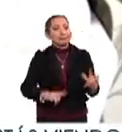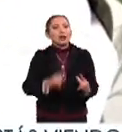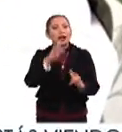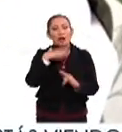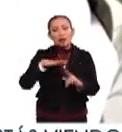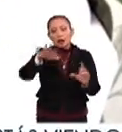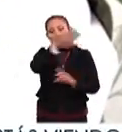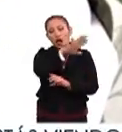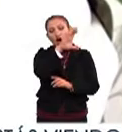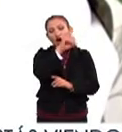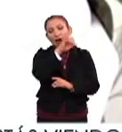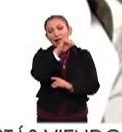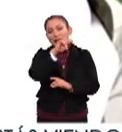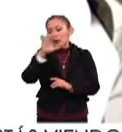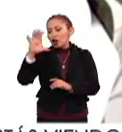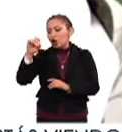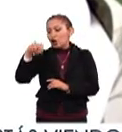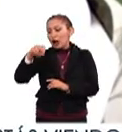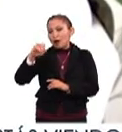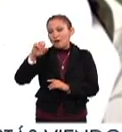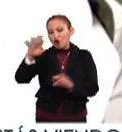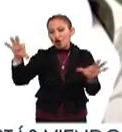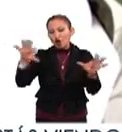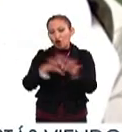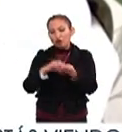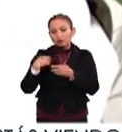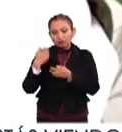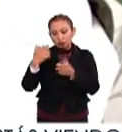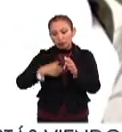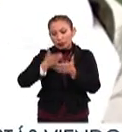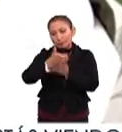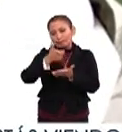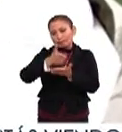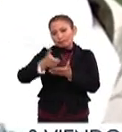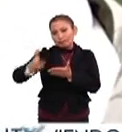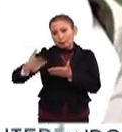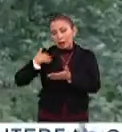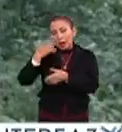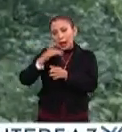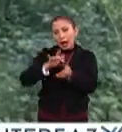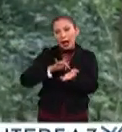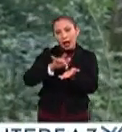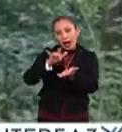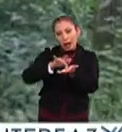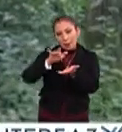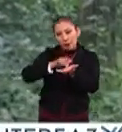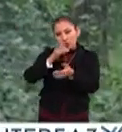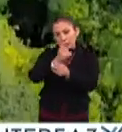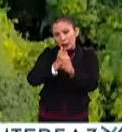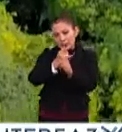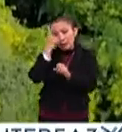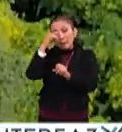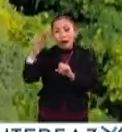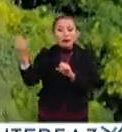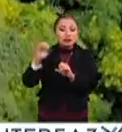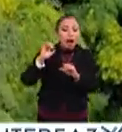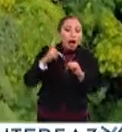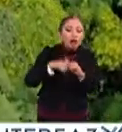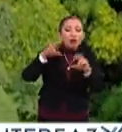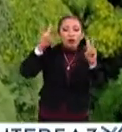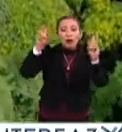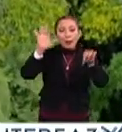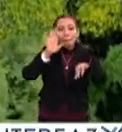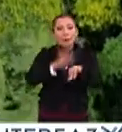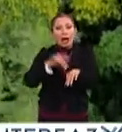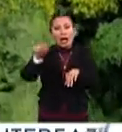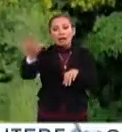Fondo Sectorial CONACYT-CONAFOR, que es un fideicomiso para apoyo de proyectos de investigación para necesidades, sobre